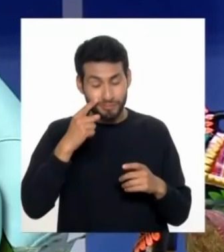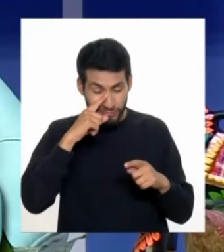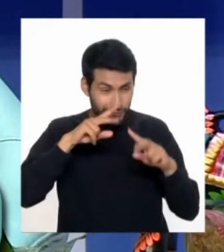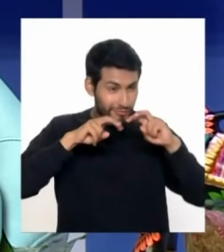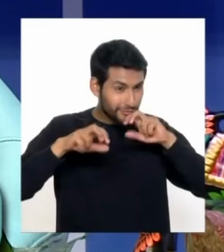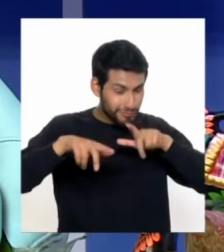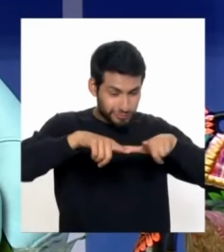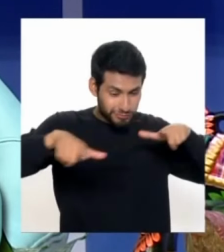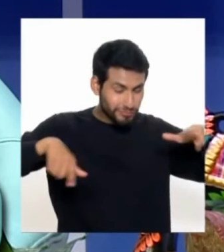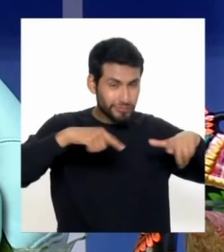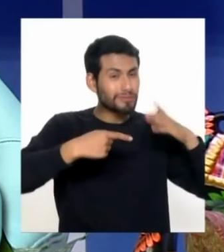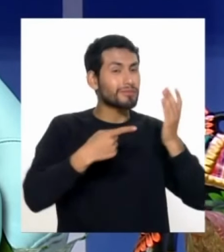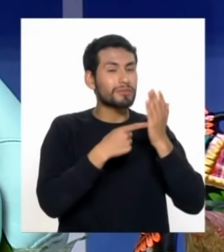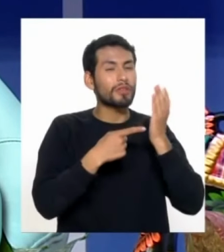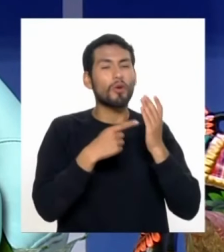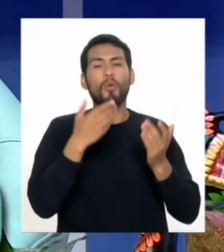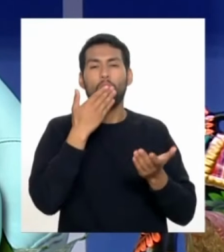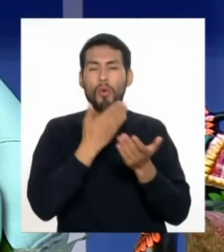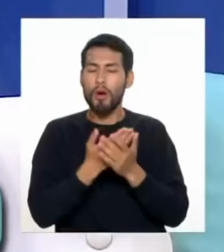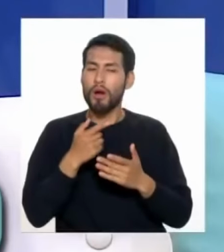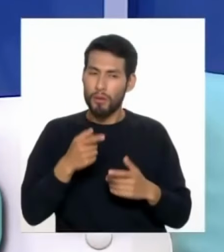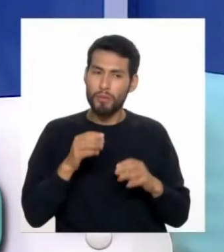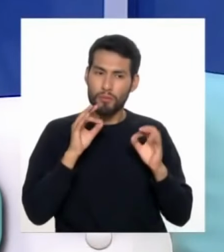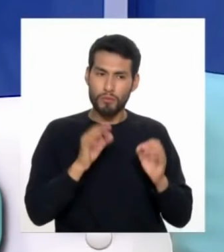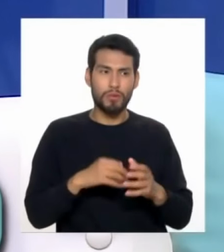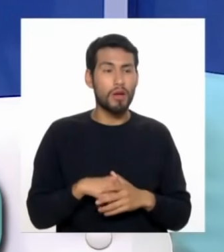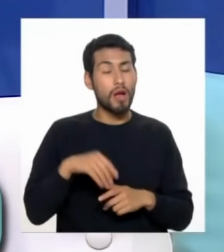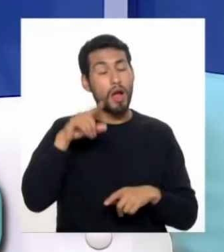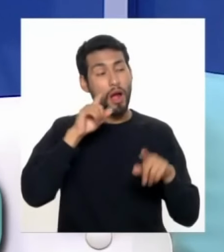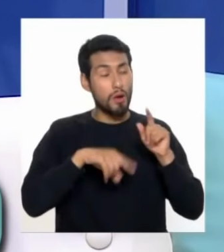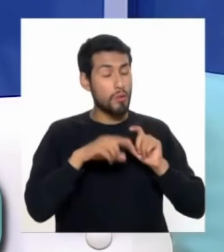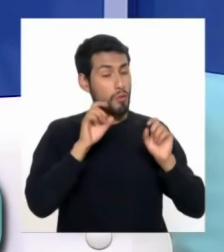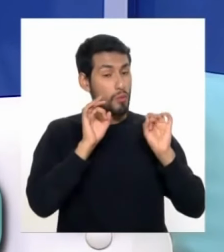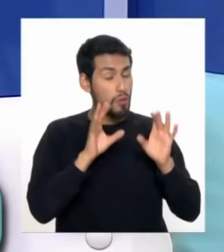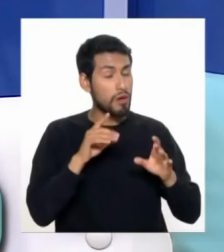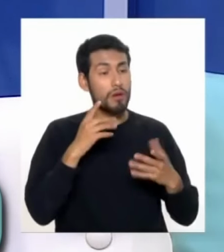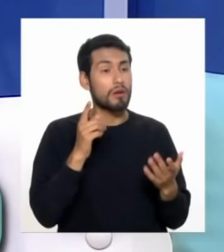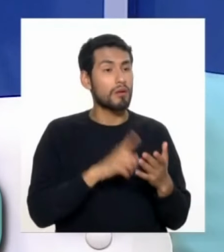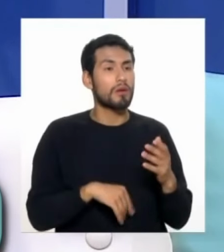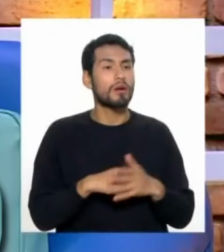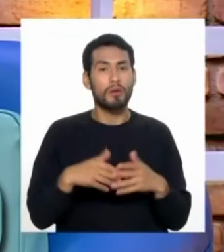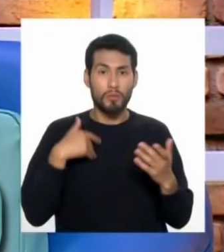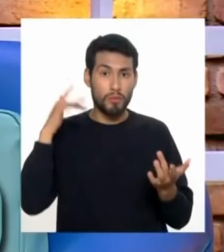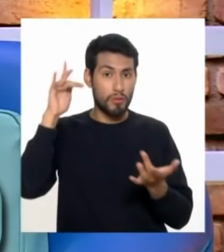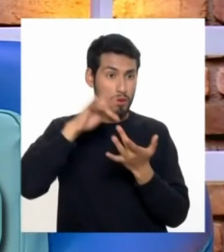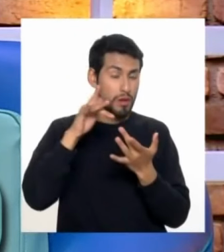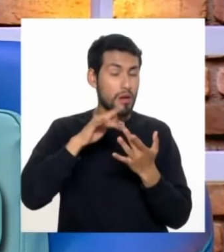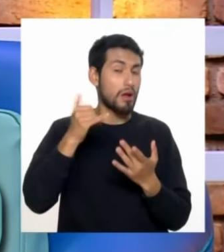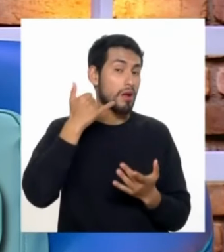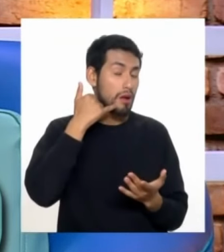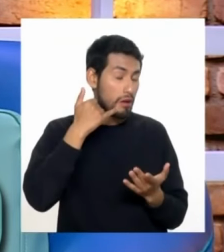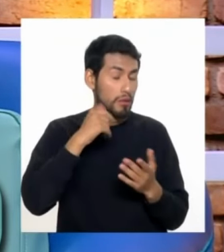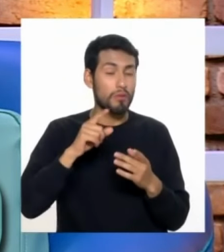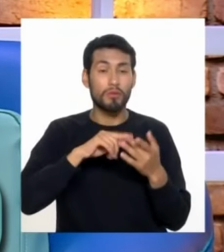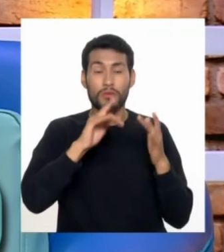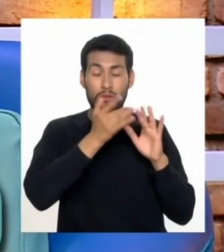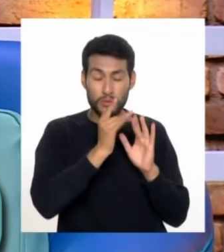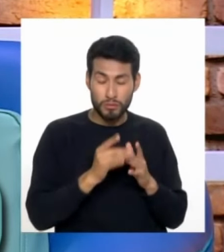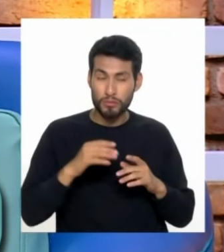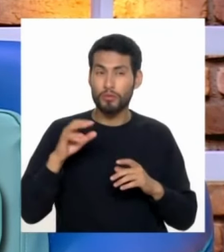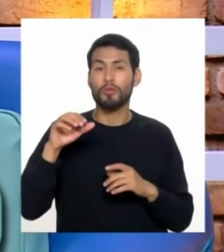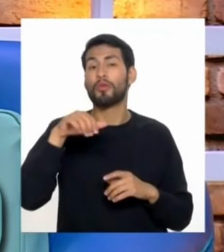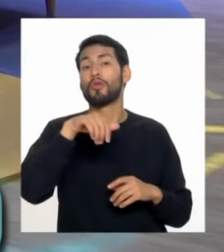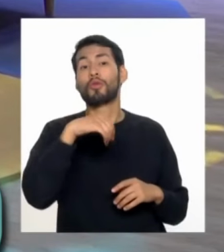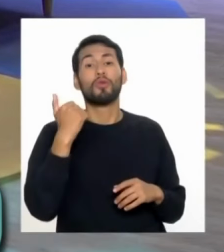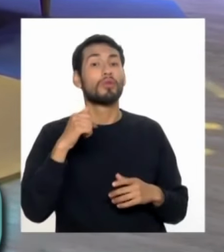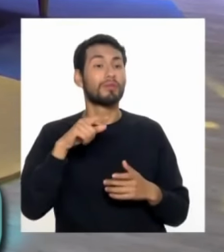también cuáles son las tecnologías más adecuadas para poder llegar. En algunos casos, por ejemplo, se puede llegar con conectividad de tipo celular o redes inalámbricas, pero en